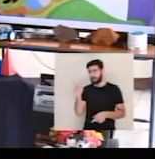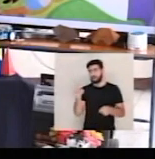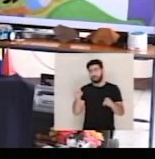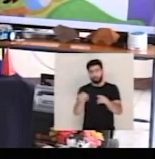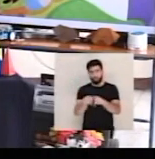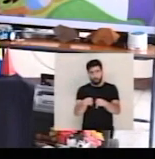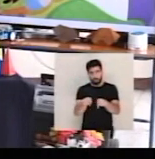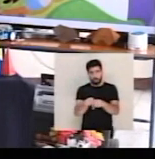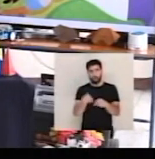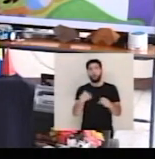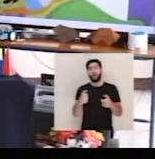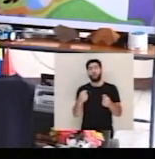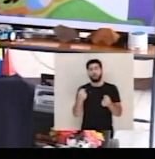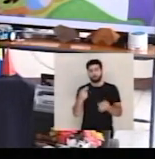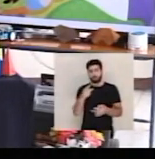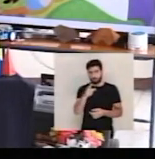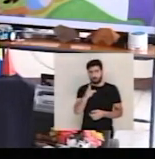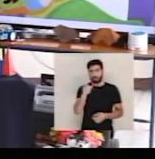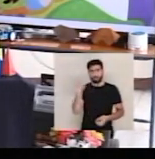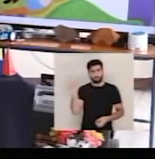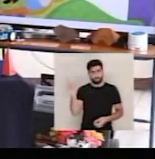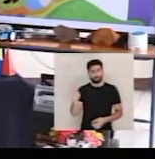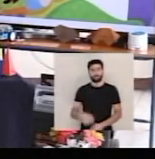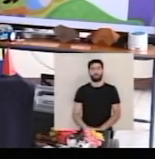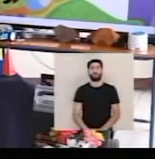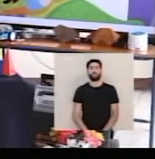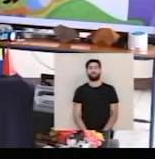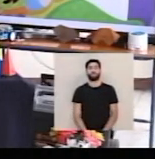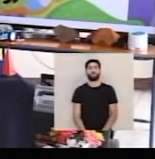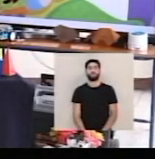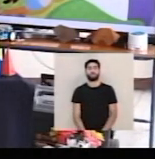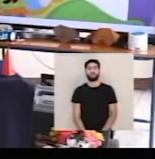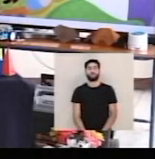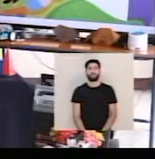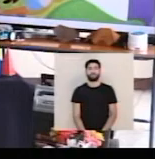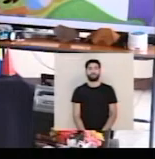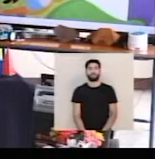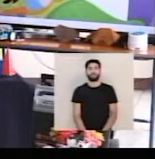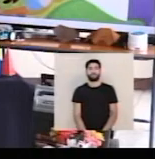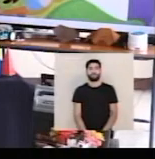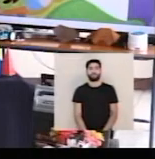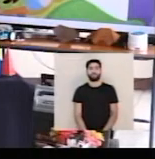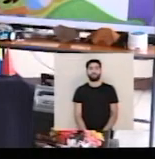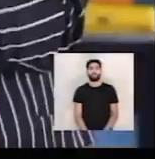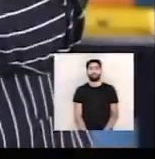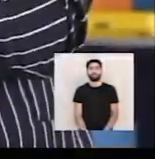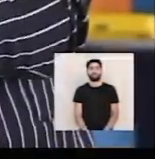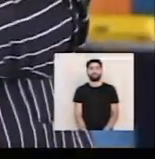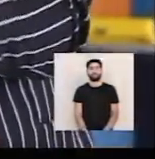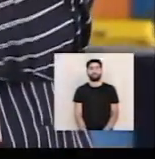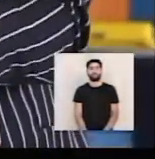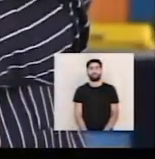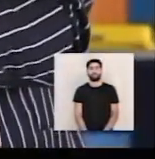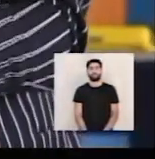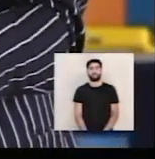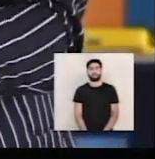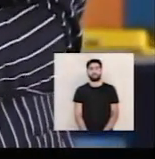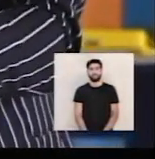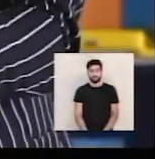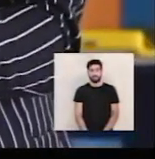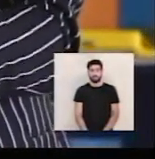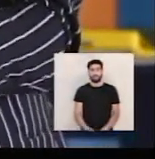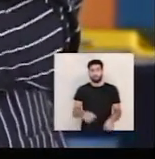manitas y vamos a hacer este movimiento. Muy bien. Luego vamos a realizar